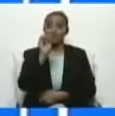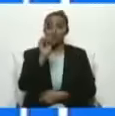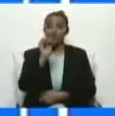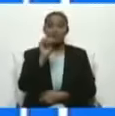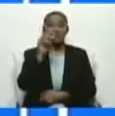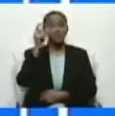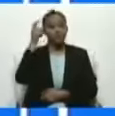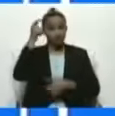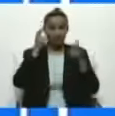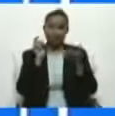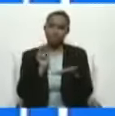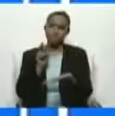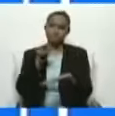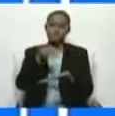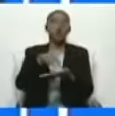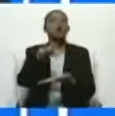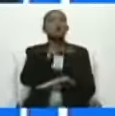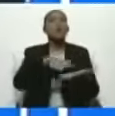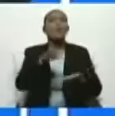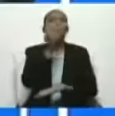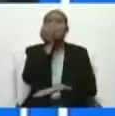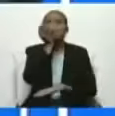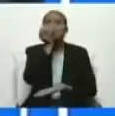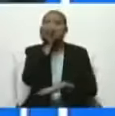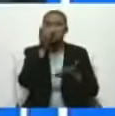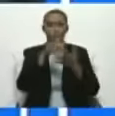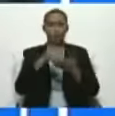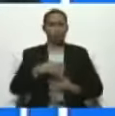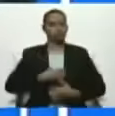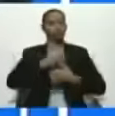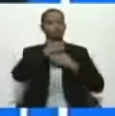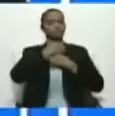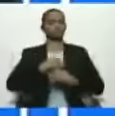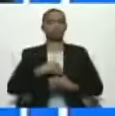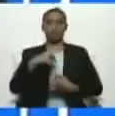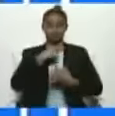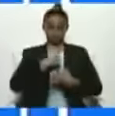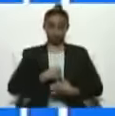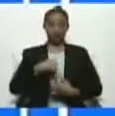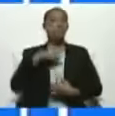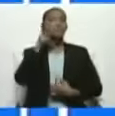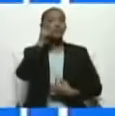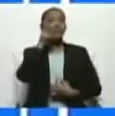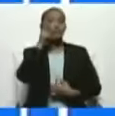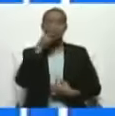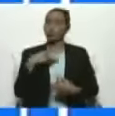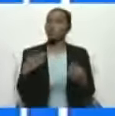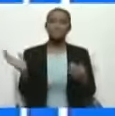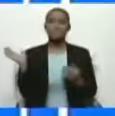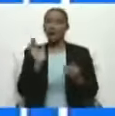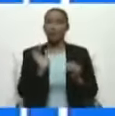Miraflores con su flu y su corbata vino tinto y los convoca. Vamos a Santinés.